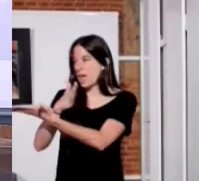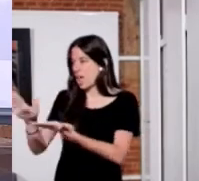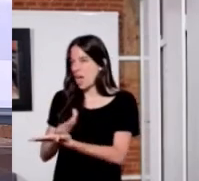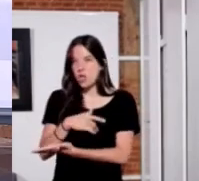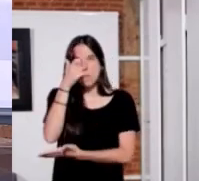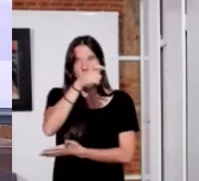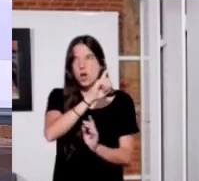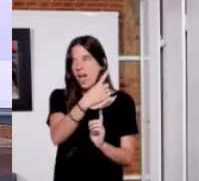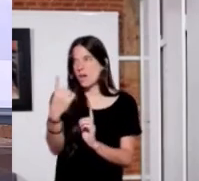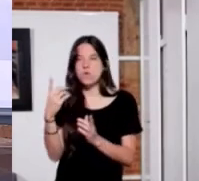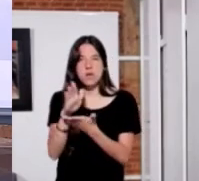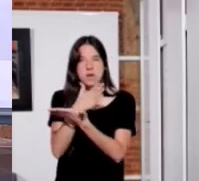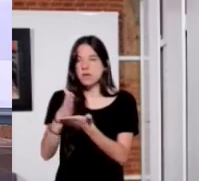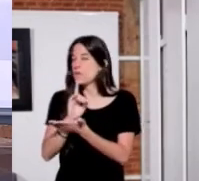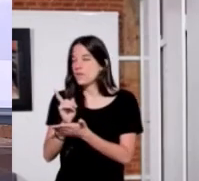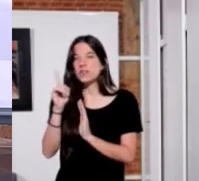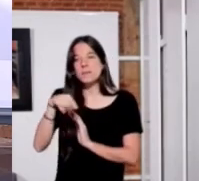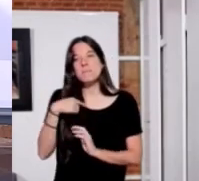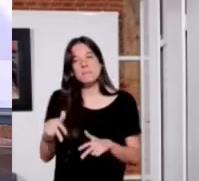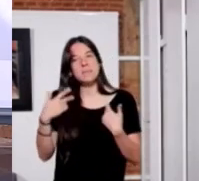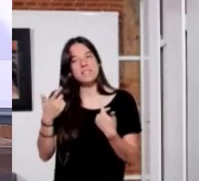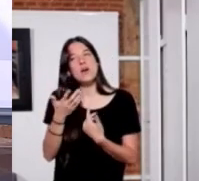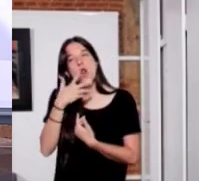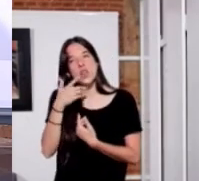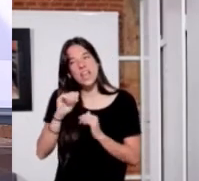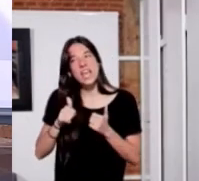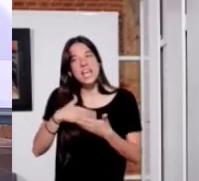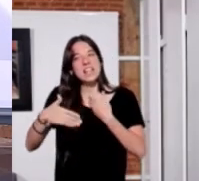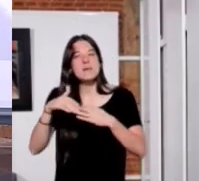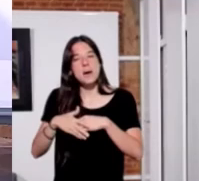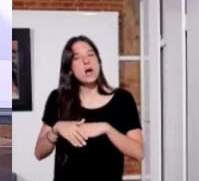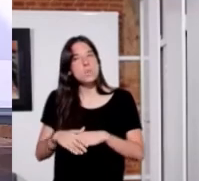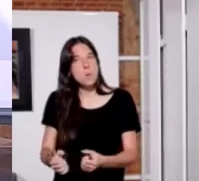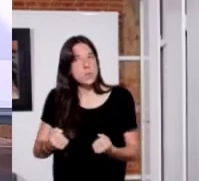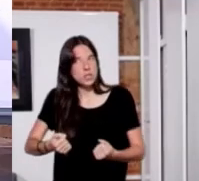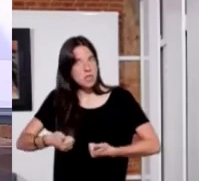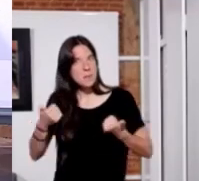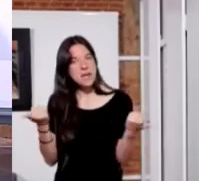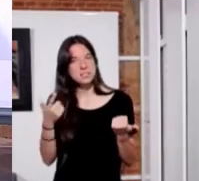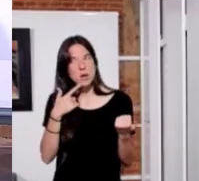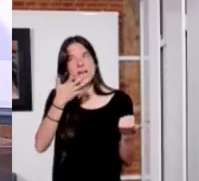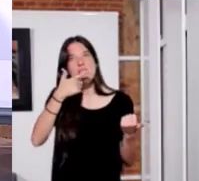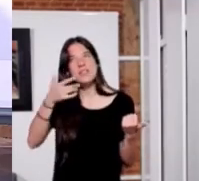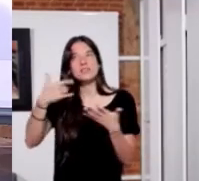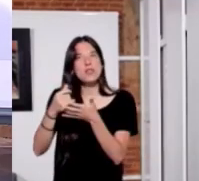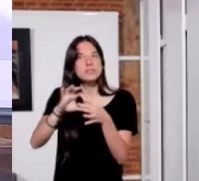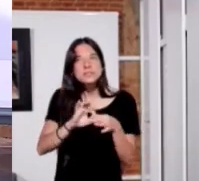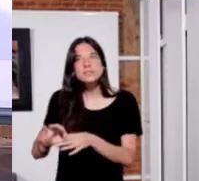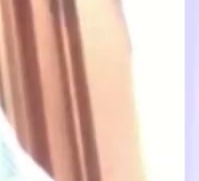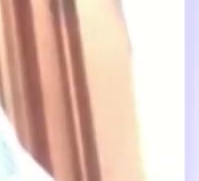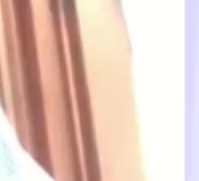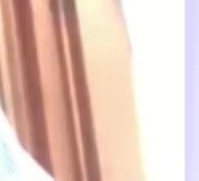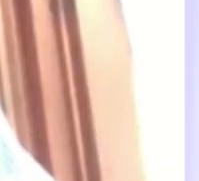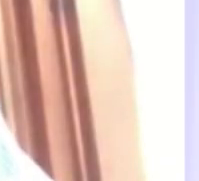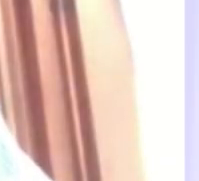esto permitiría conocer una única iniciativa para que tuviera más potencia, más credibilidad, ¿no? Yo creo que la Volunteca es